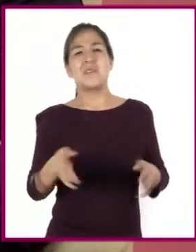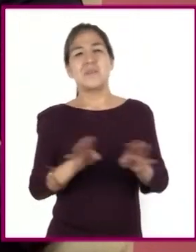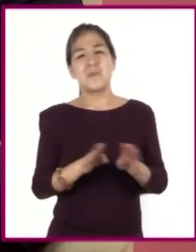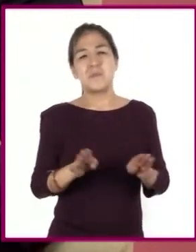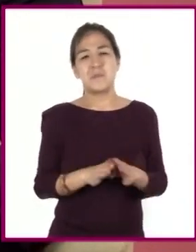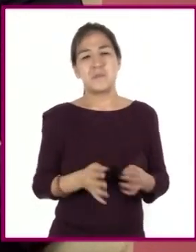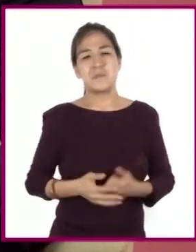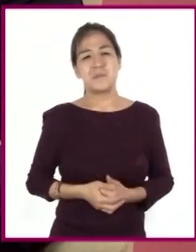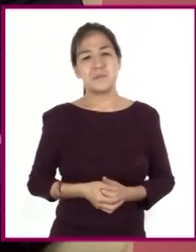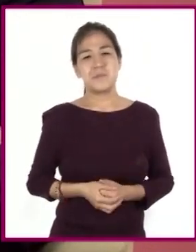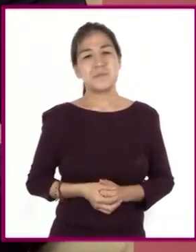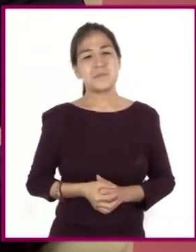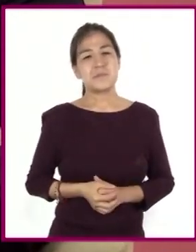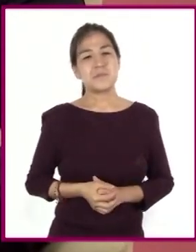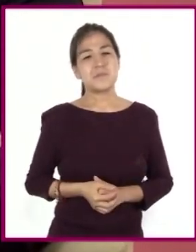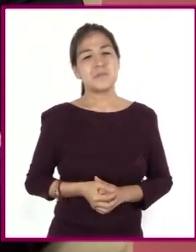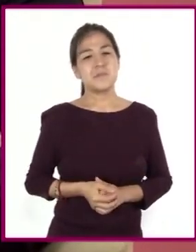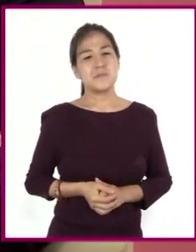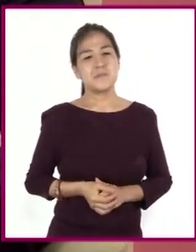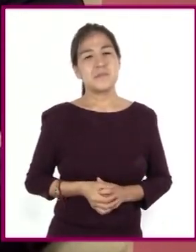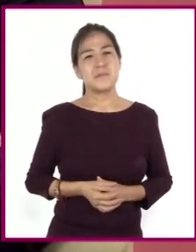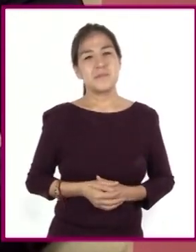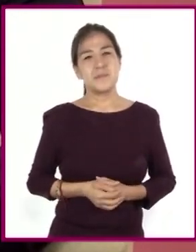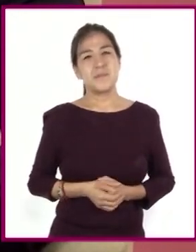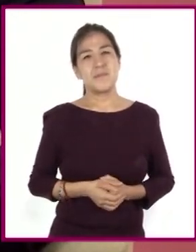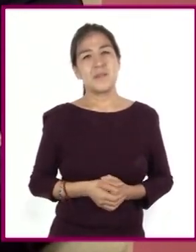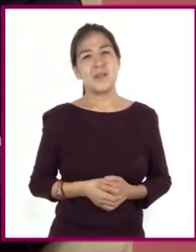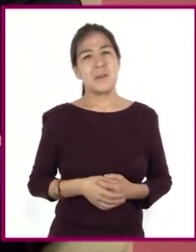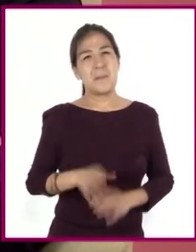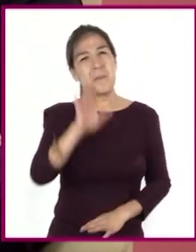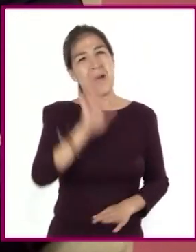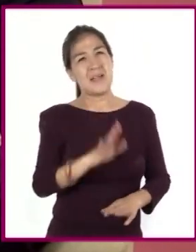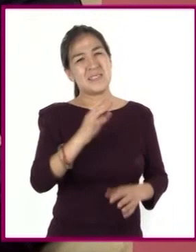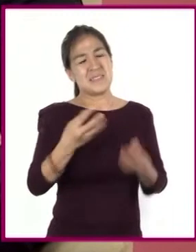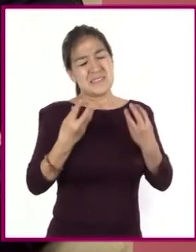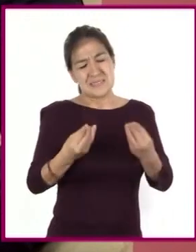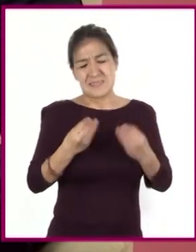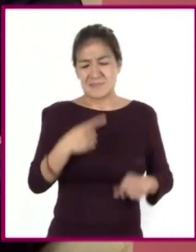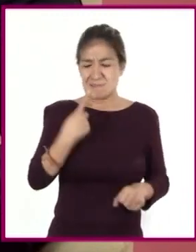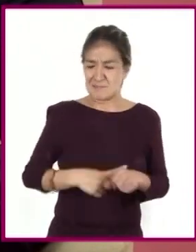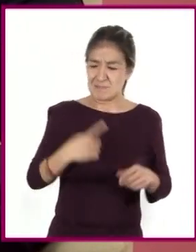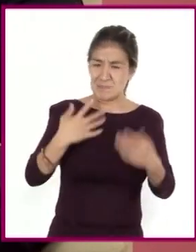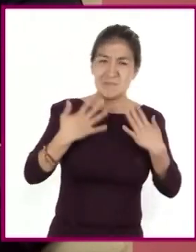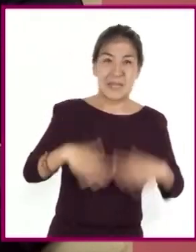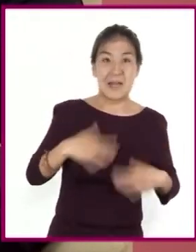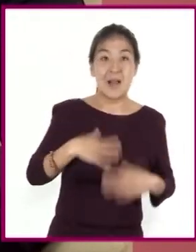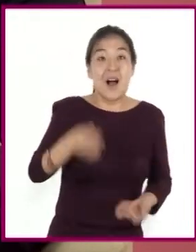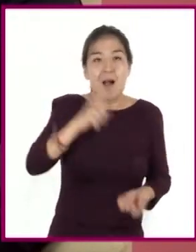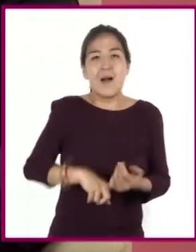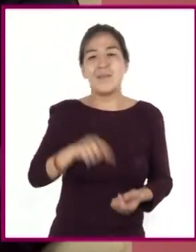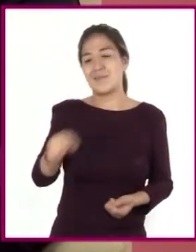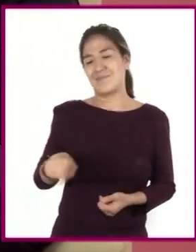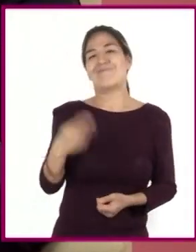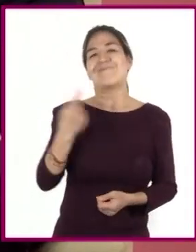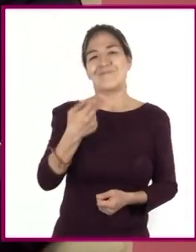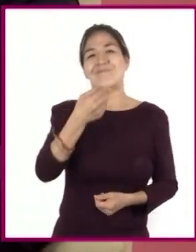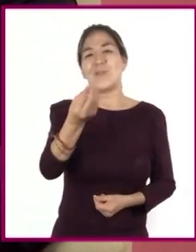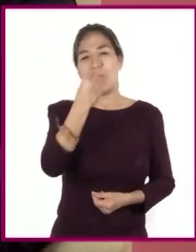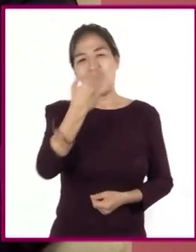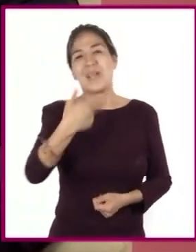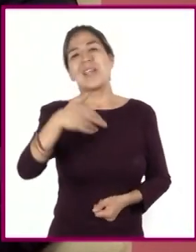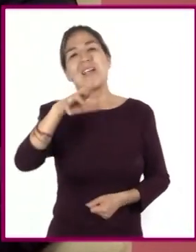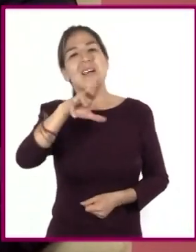sintomatología como si estuviera muy enferma y en realidad lo que falta es hierro. Estos son algunos ejemplos